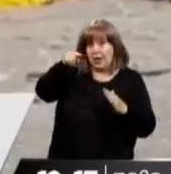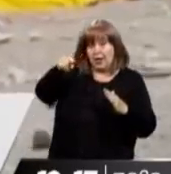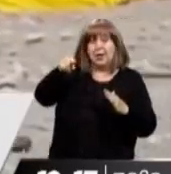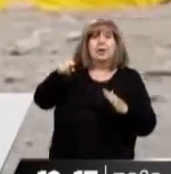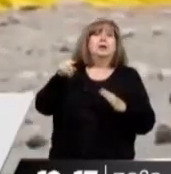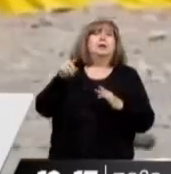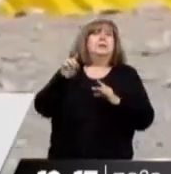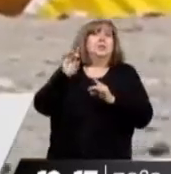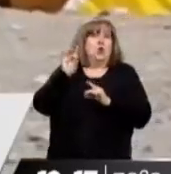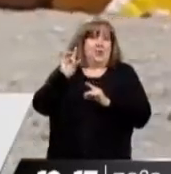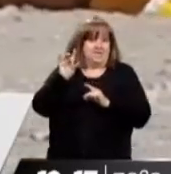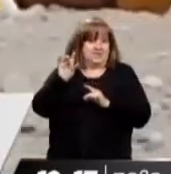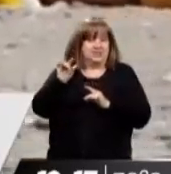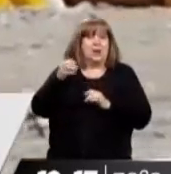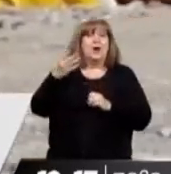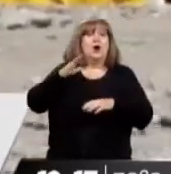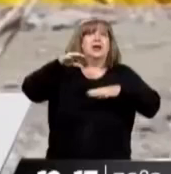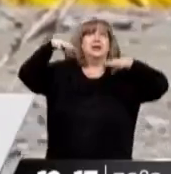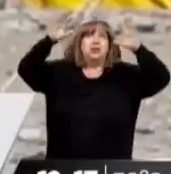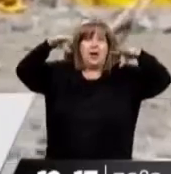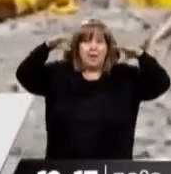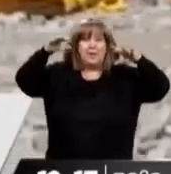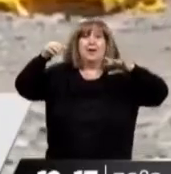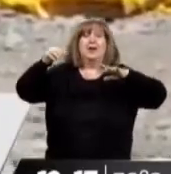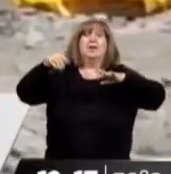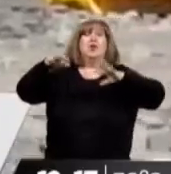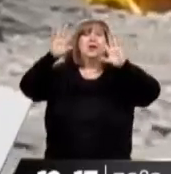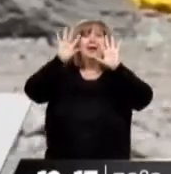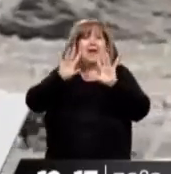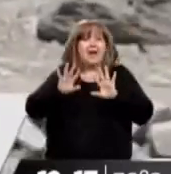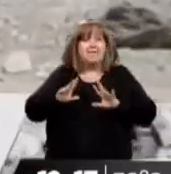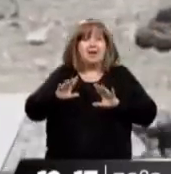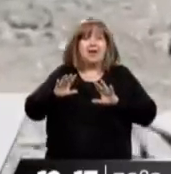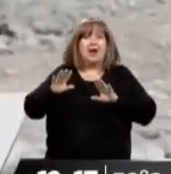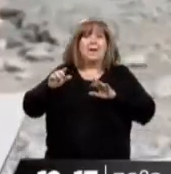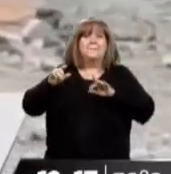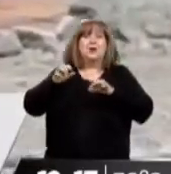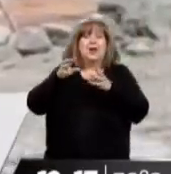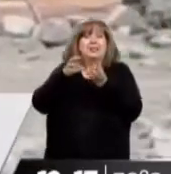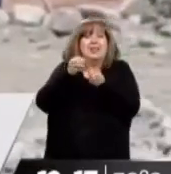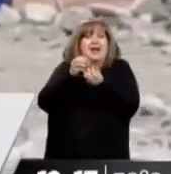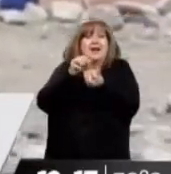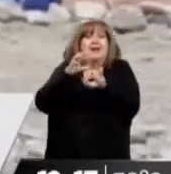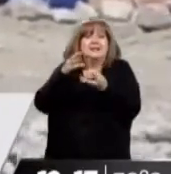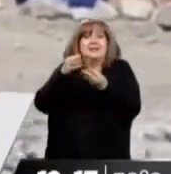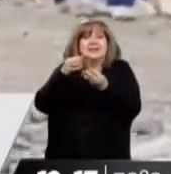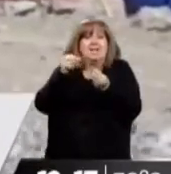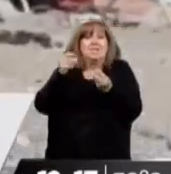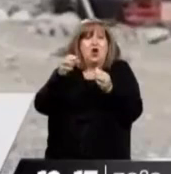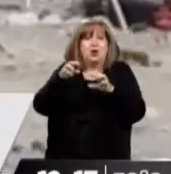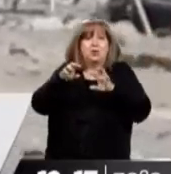hubo mucha lluvia, mucho lavado, volvió a caer nieve, están todas las, claro, piedras flojas, entonces con